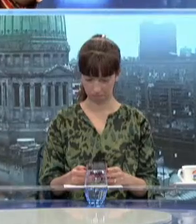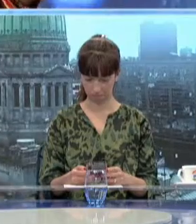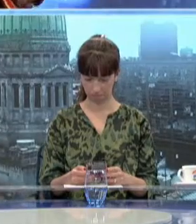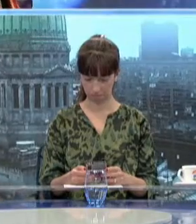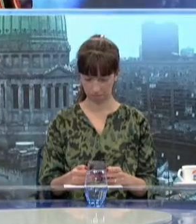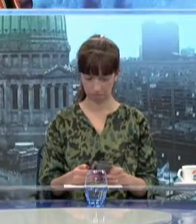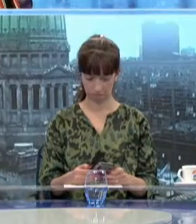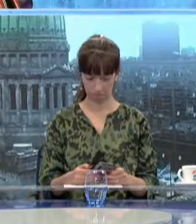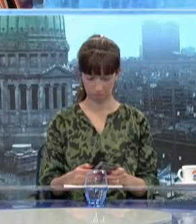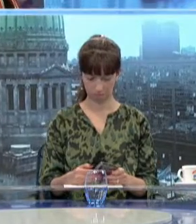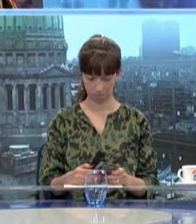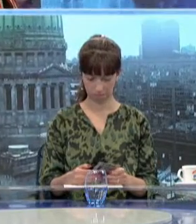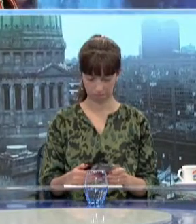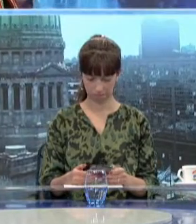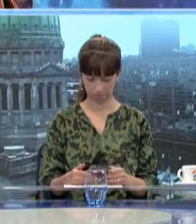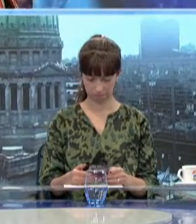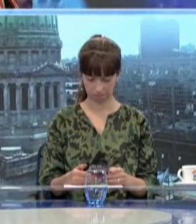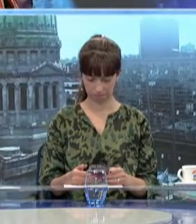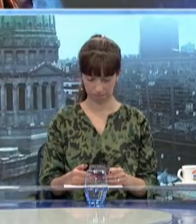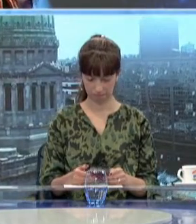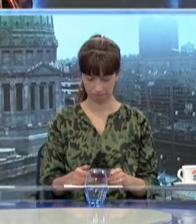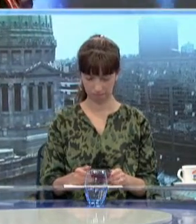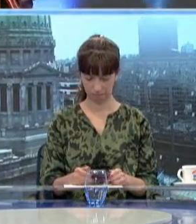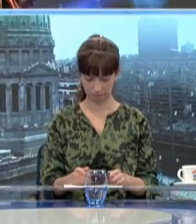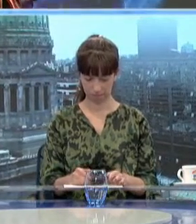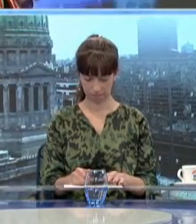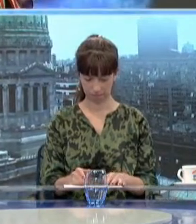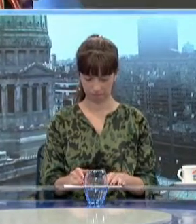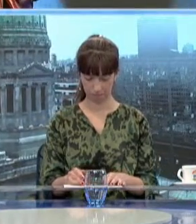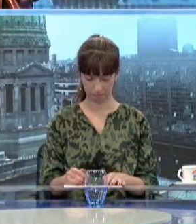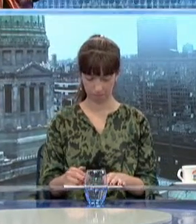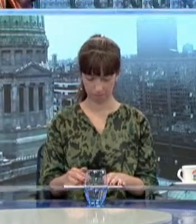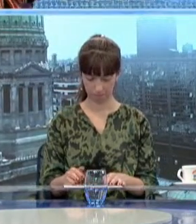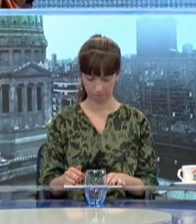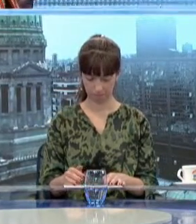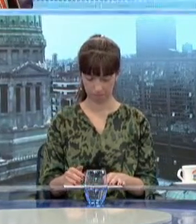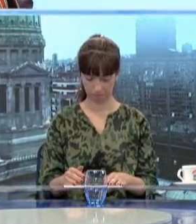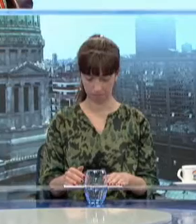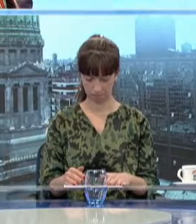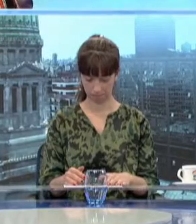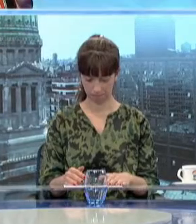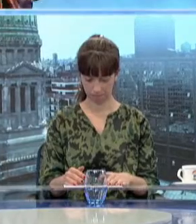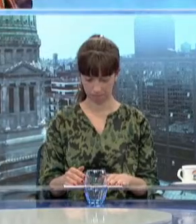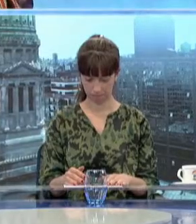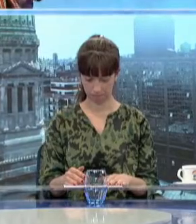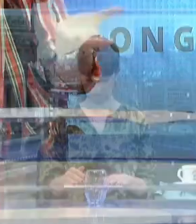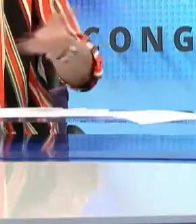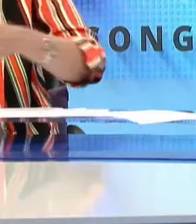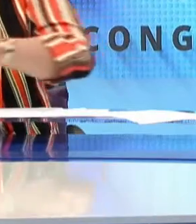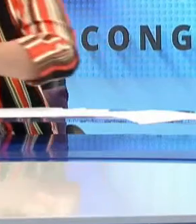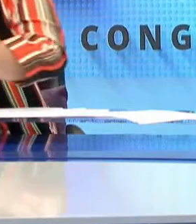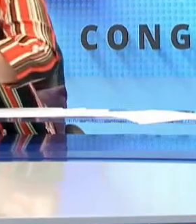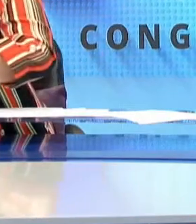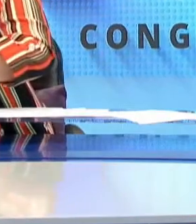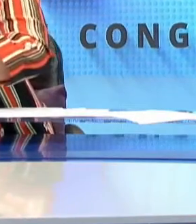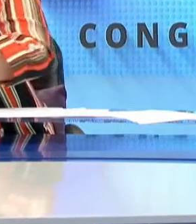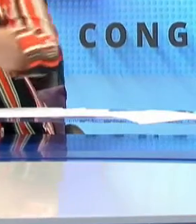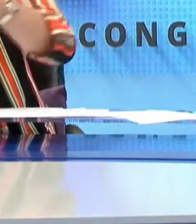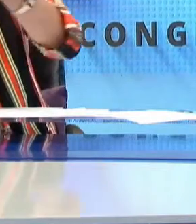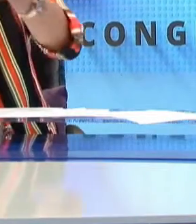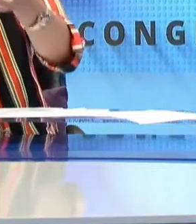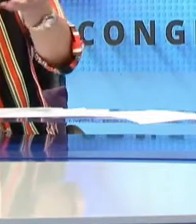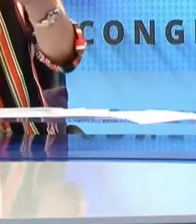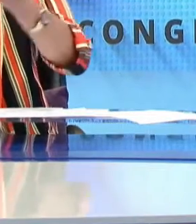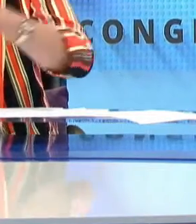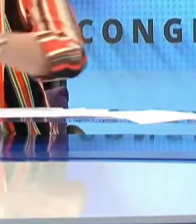cerrar. De lo que entra tiene que ser mayor o mínimamente igual de lo que sale, si no estamos en problemas. Hablaron de que